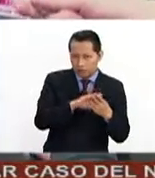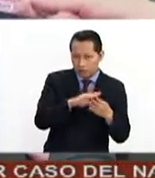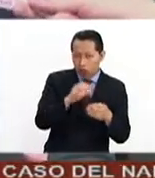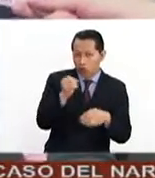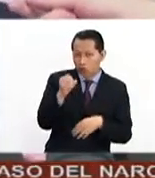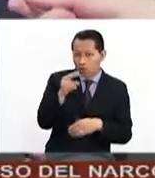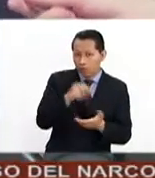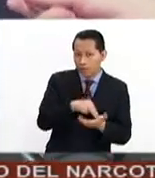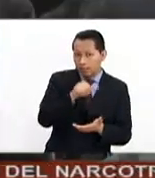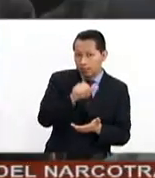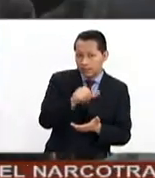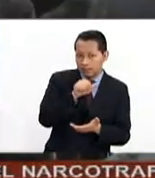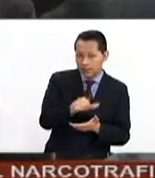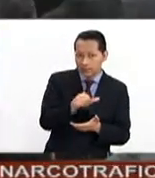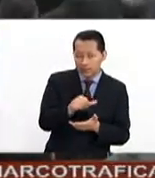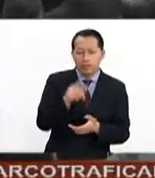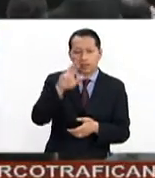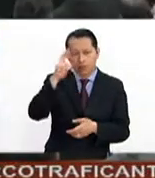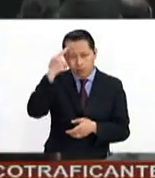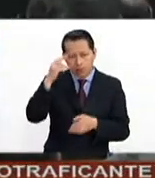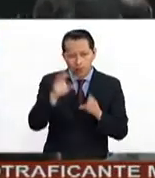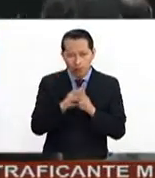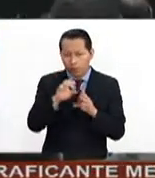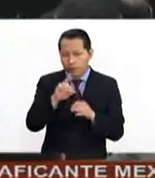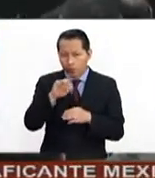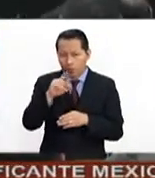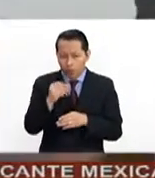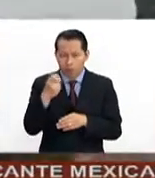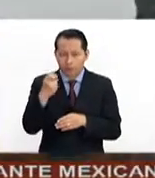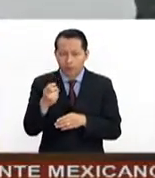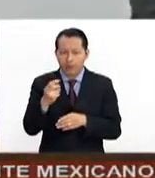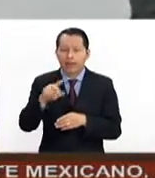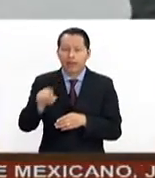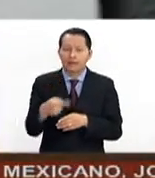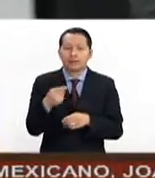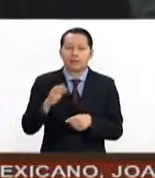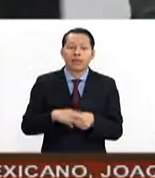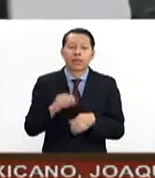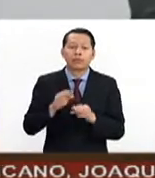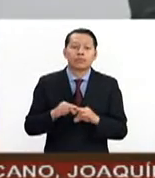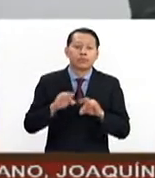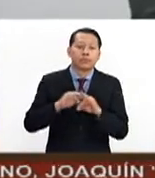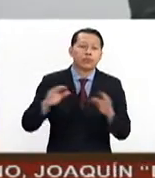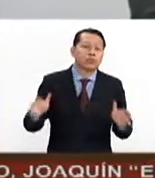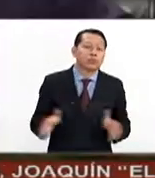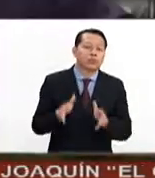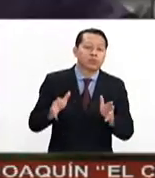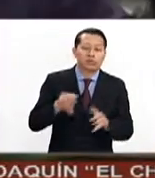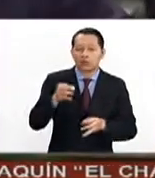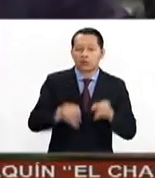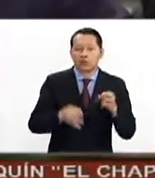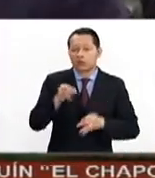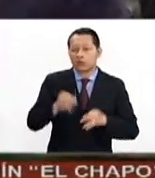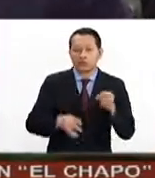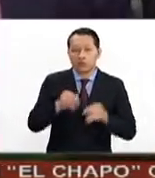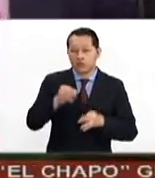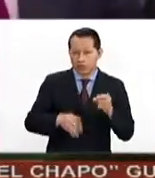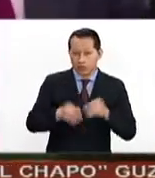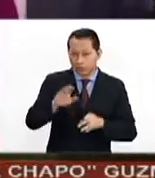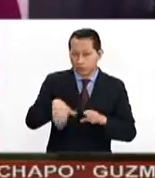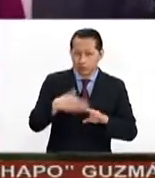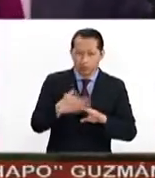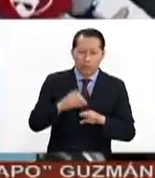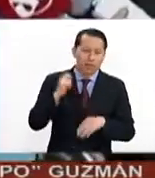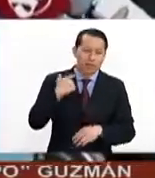de 2016. Recordemos que Eduardo Cunha fue uno de los principales impulsores del juicio de destitución en contra de